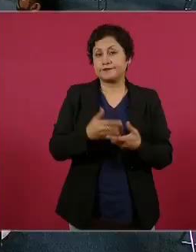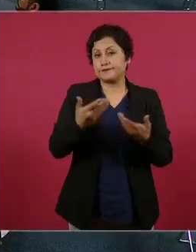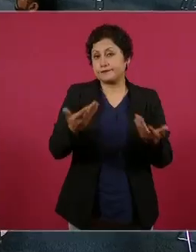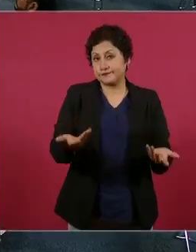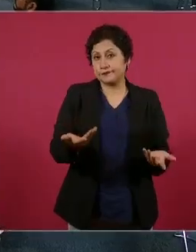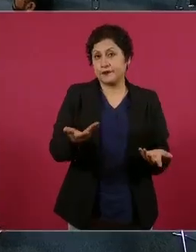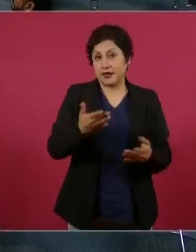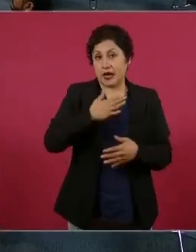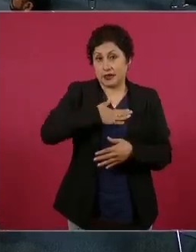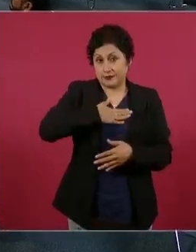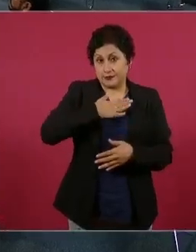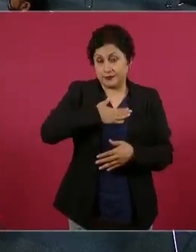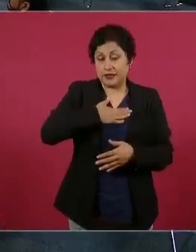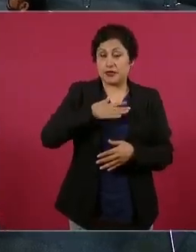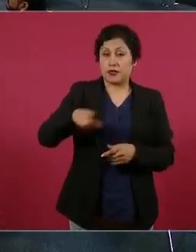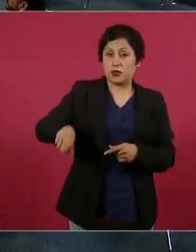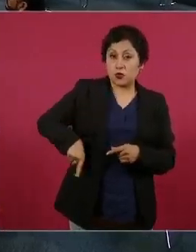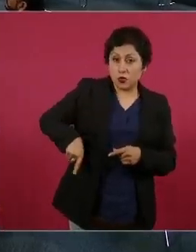en mi estrategia